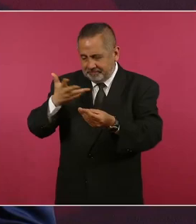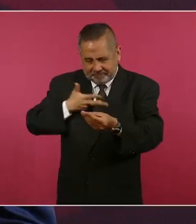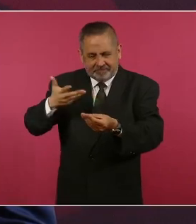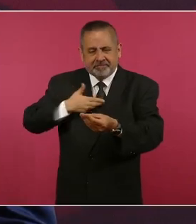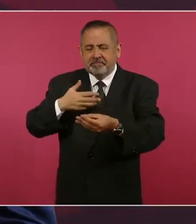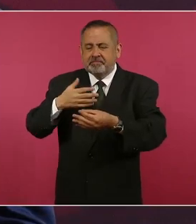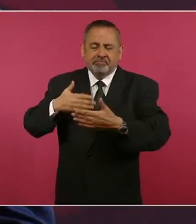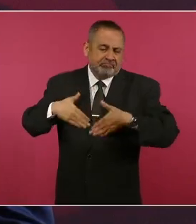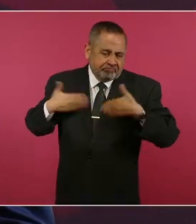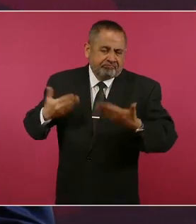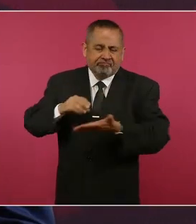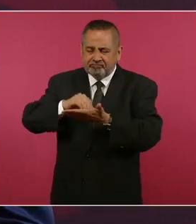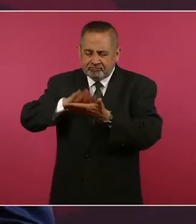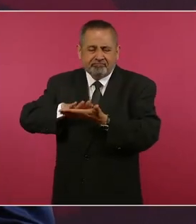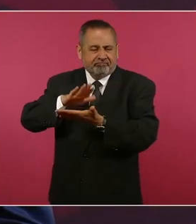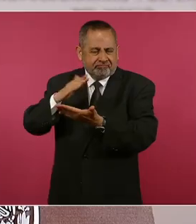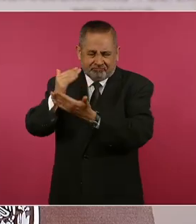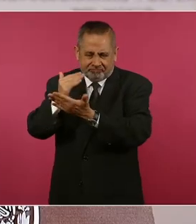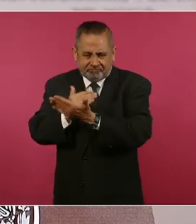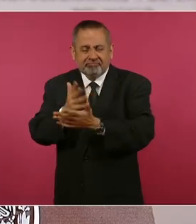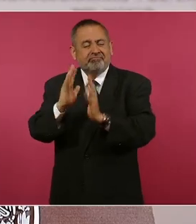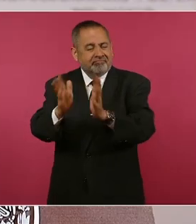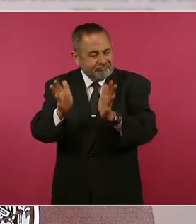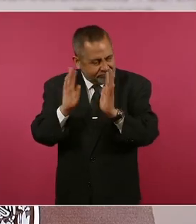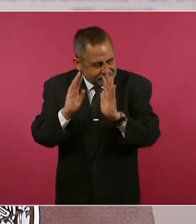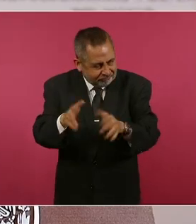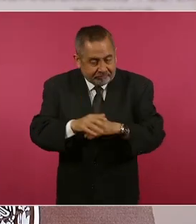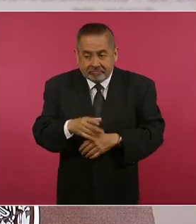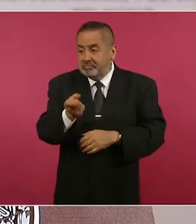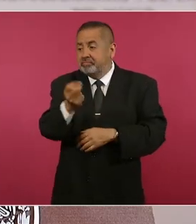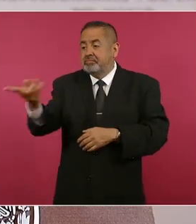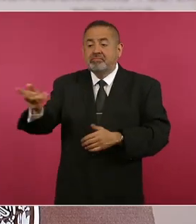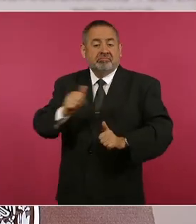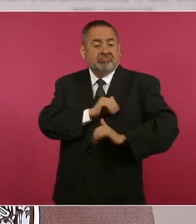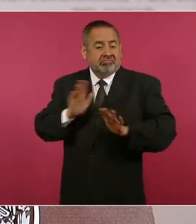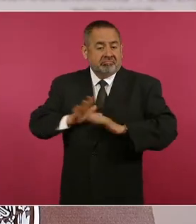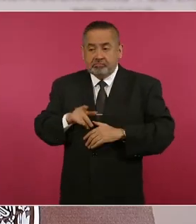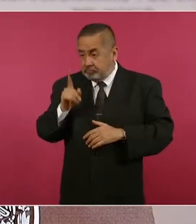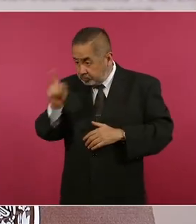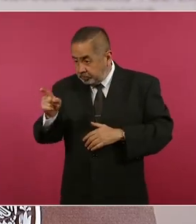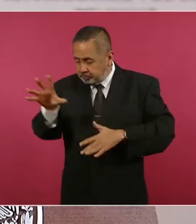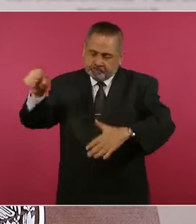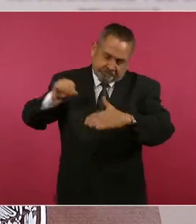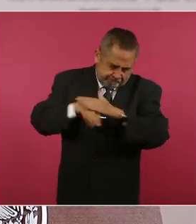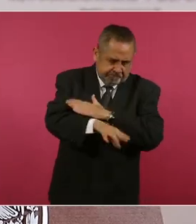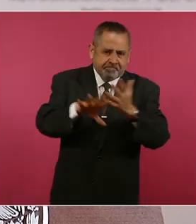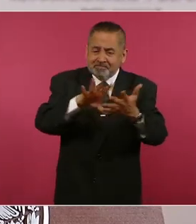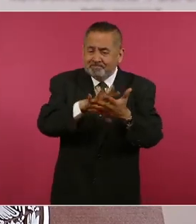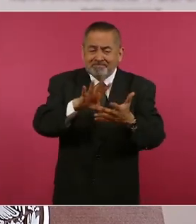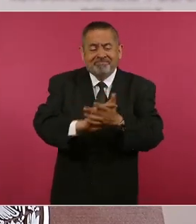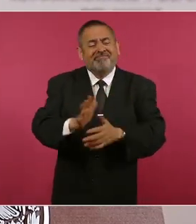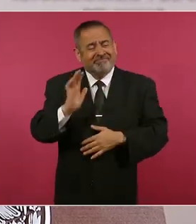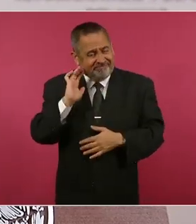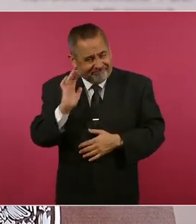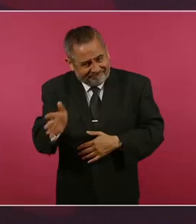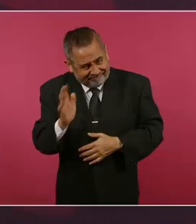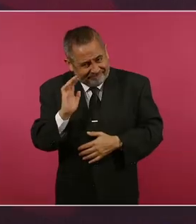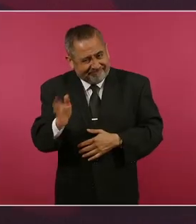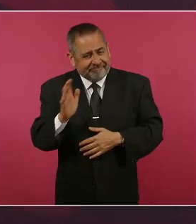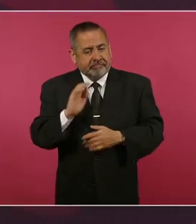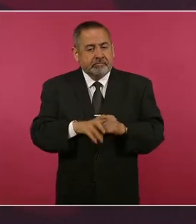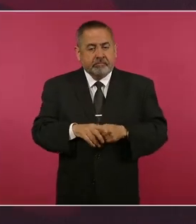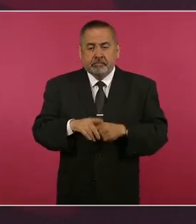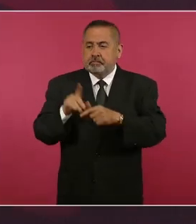declaraciones. Hay militares detenidos. ¿Sí? Los que se